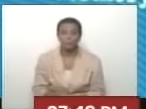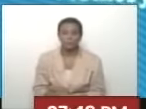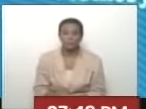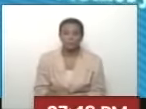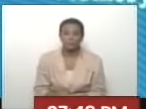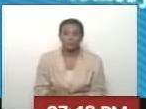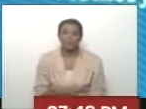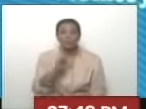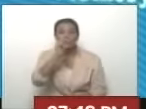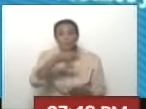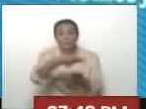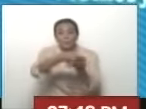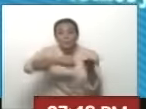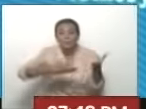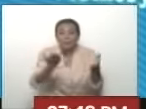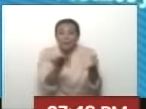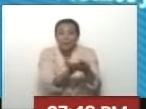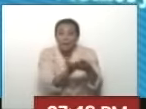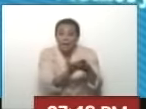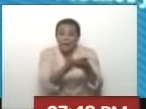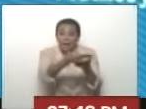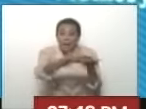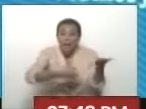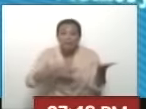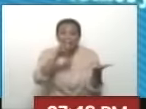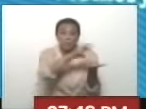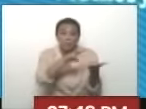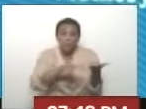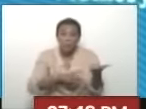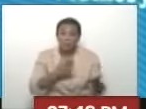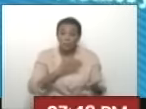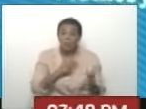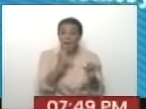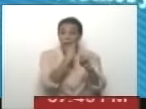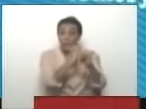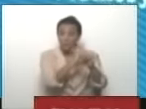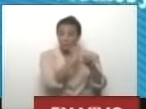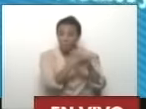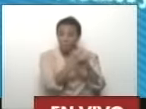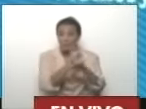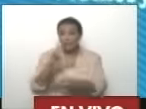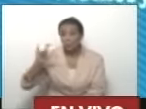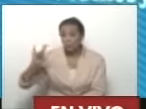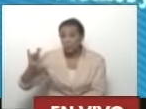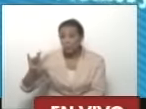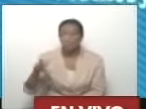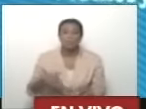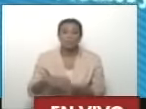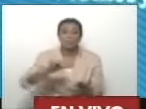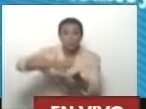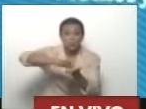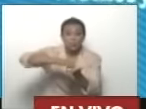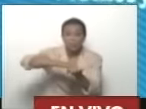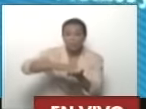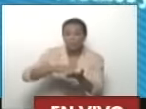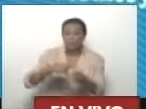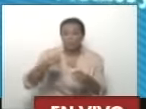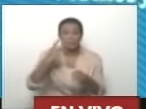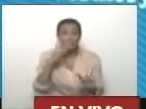También aquí está la carta, que la pueden leer en todas mis redes sociales. Una carta bien